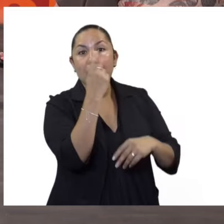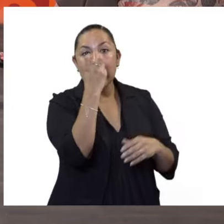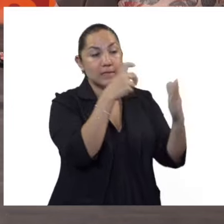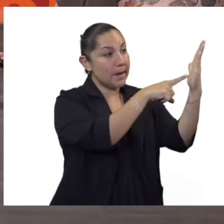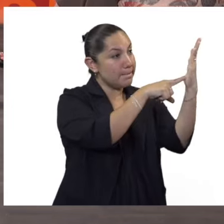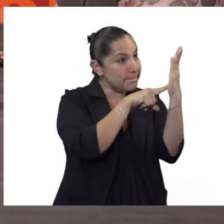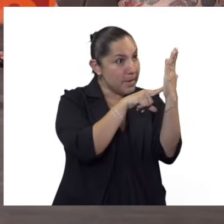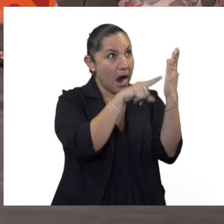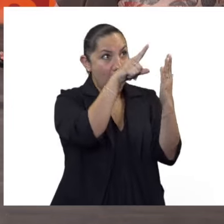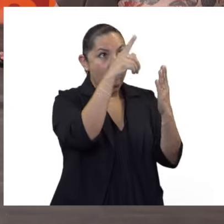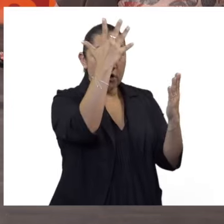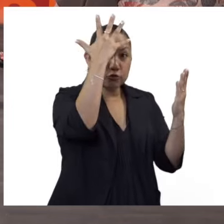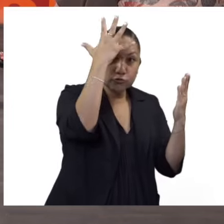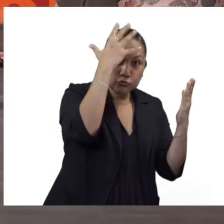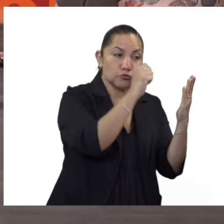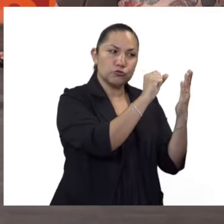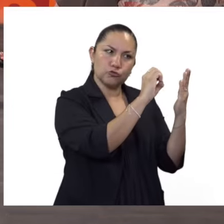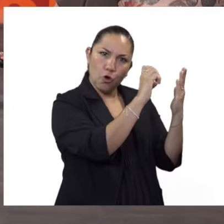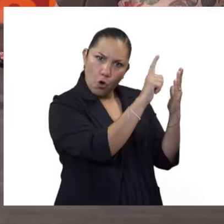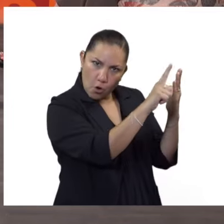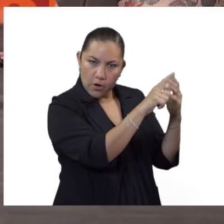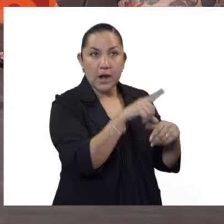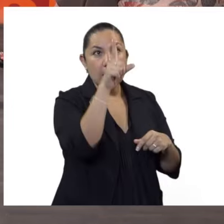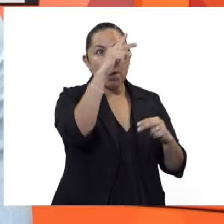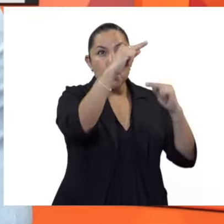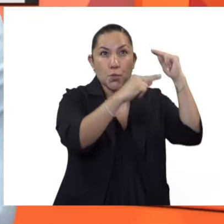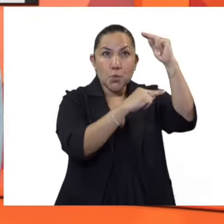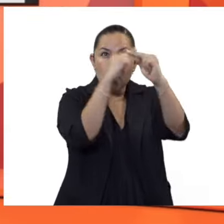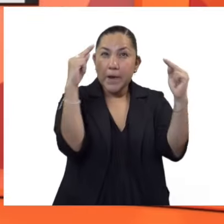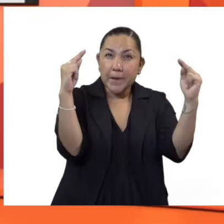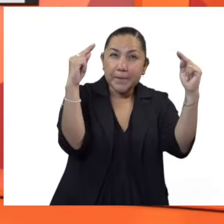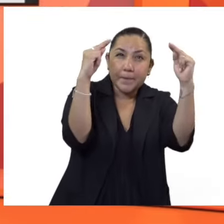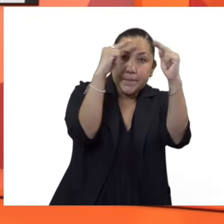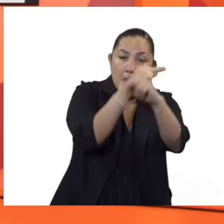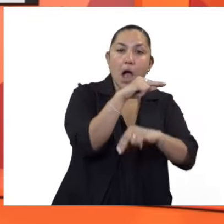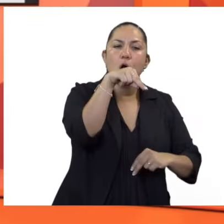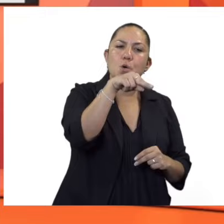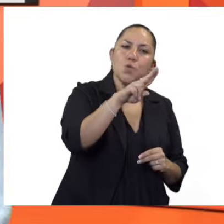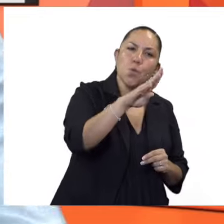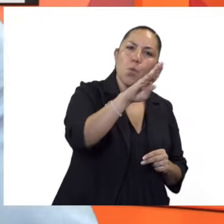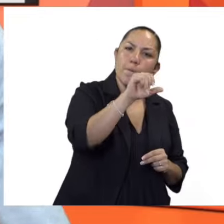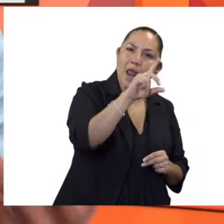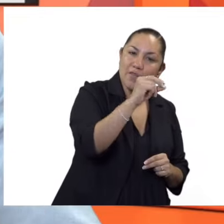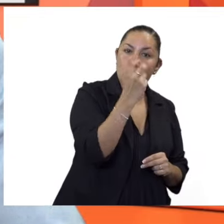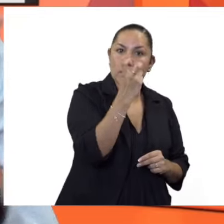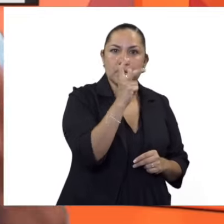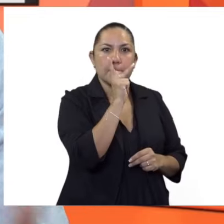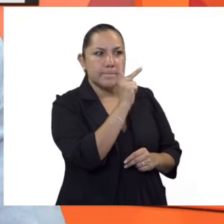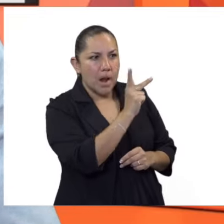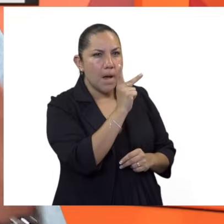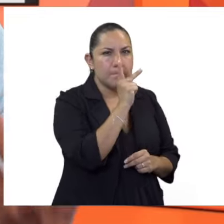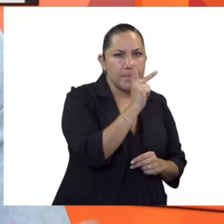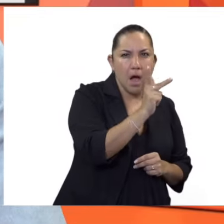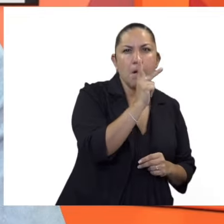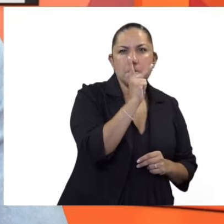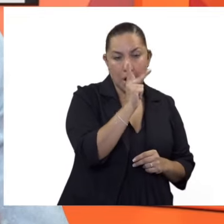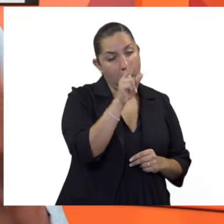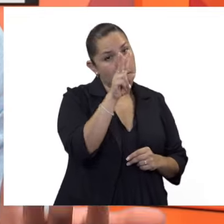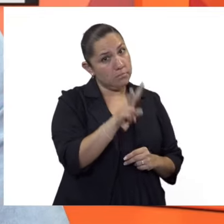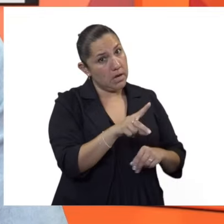y la palabra diciendo sol y si es la nube Ah eso se dice novado Y así fue un